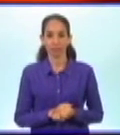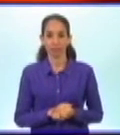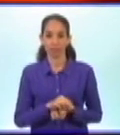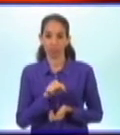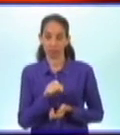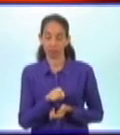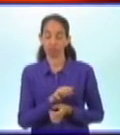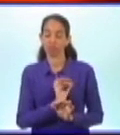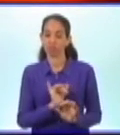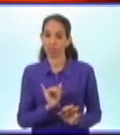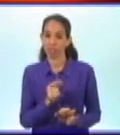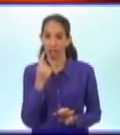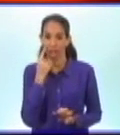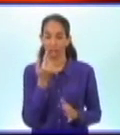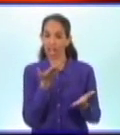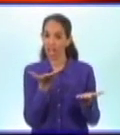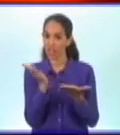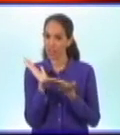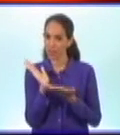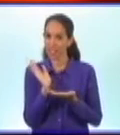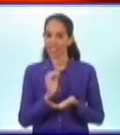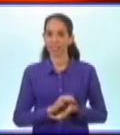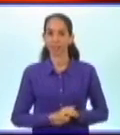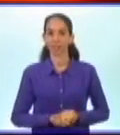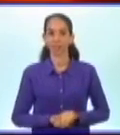cuaderno, también te lo presentaremos en pantalla.